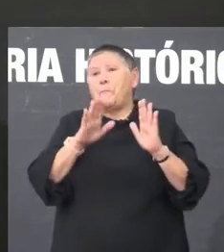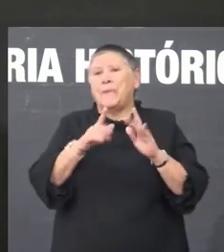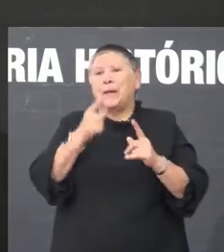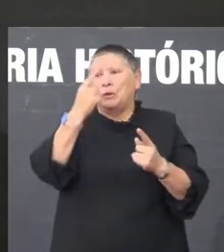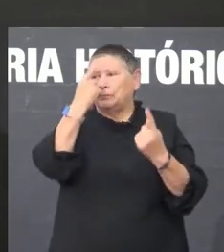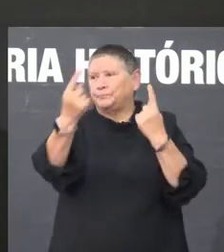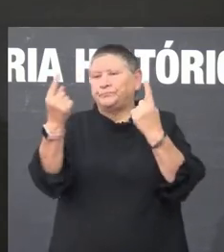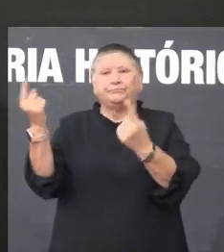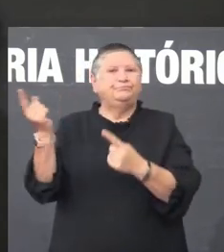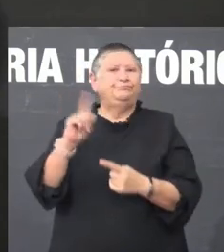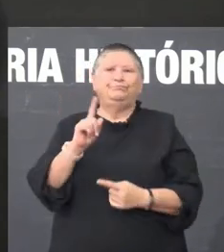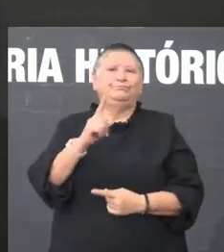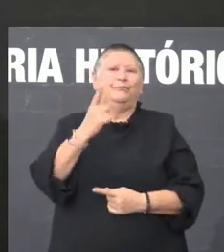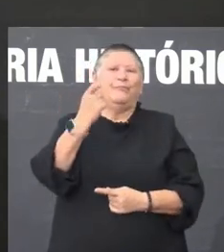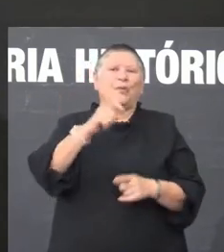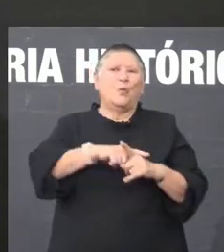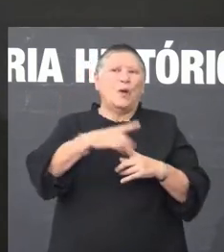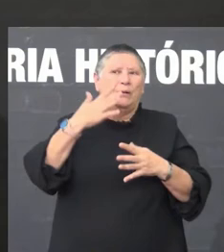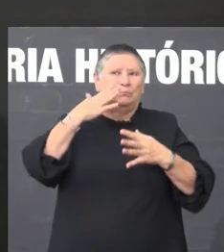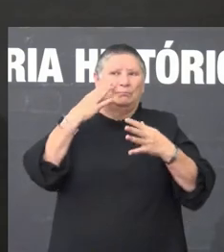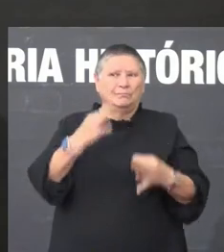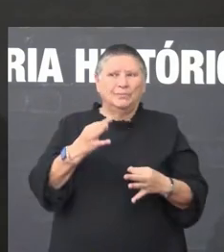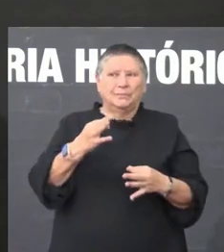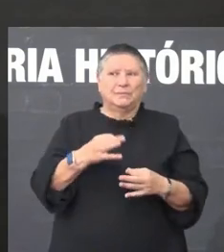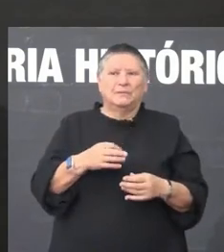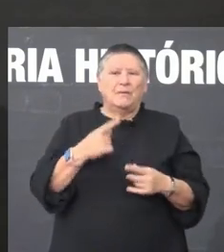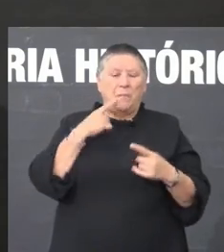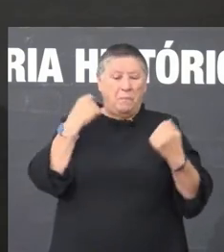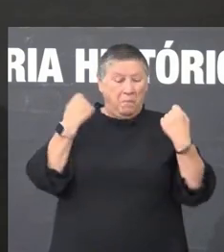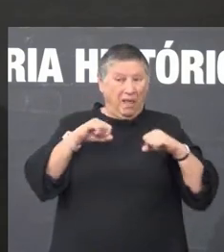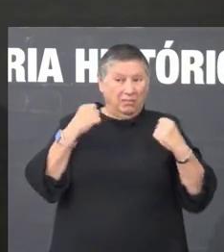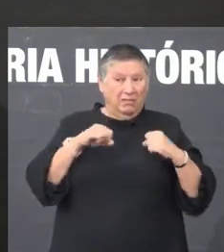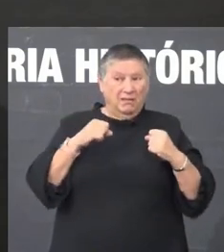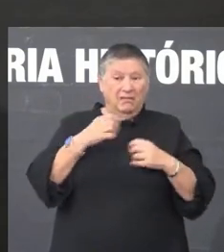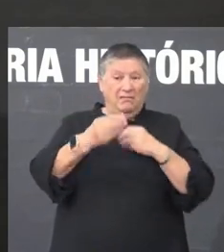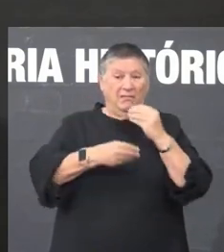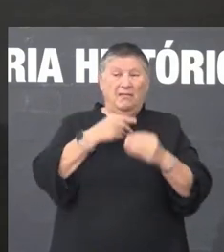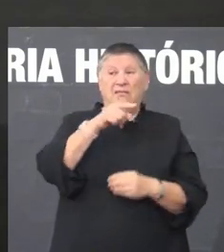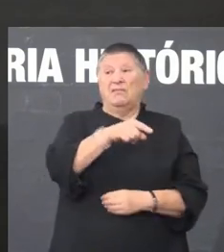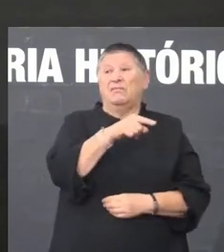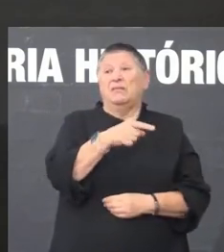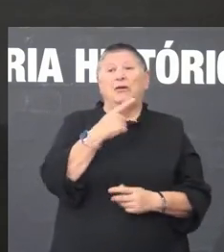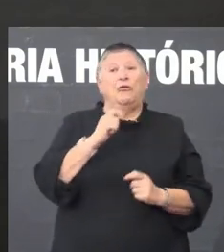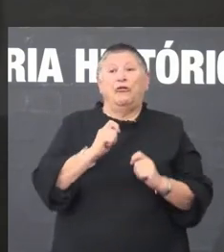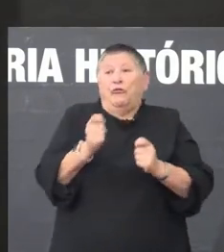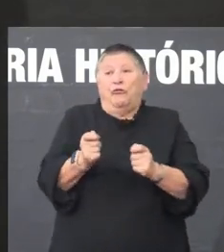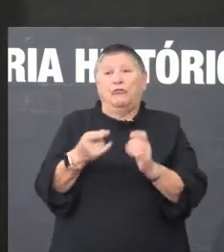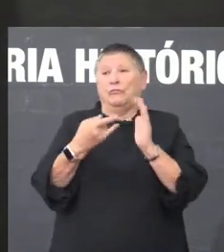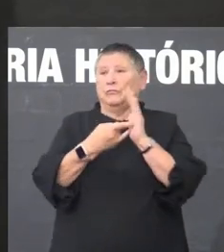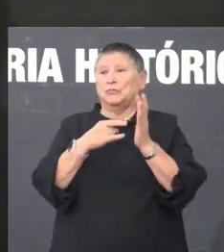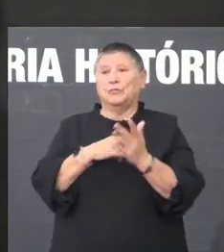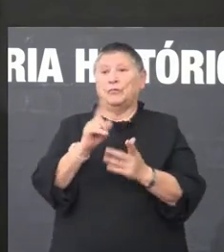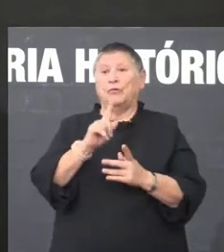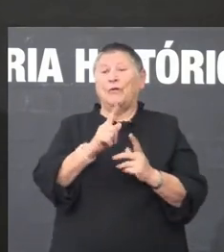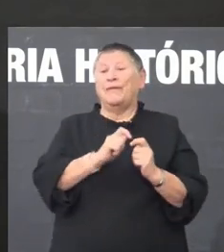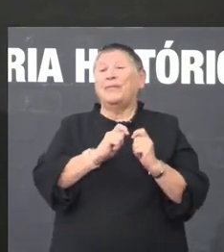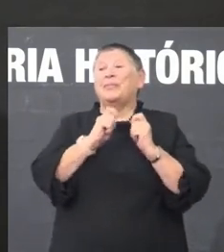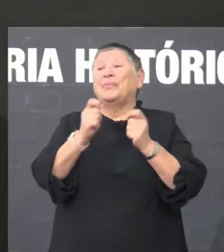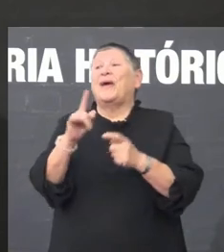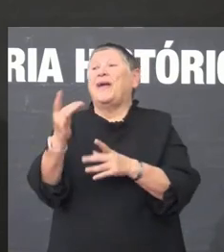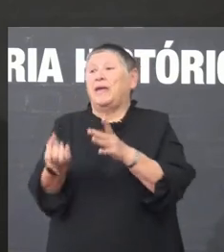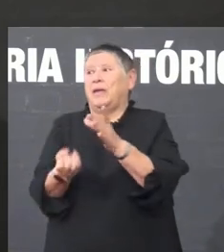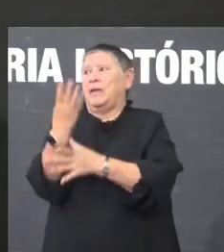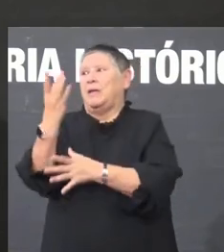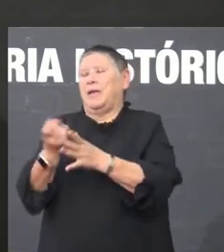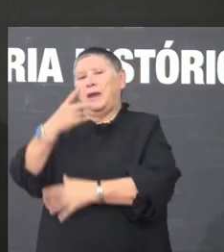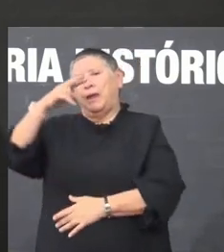es homologable, pero luego la práctica que se ha hecho de ello, bueno, pues en vez de dar soluciones, lo que ha venido es a generar más